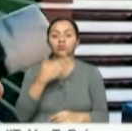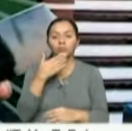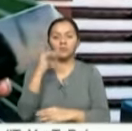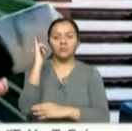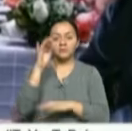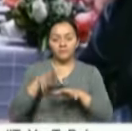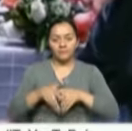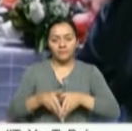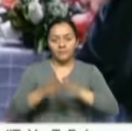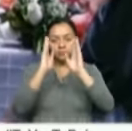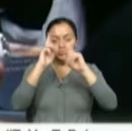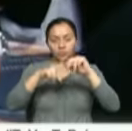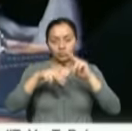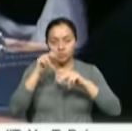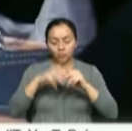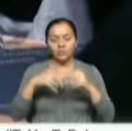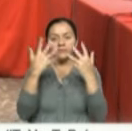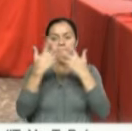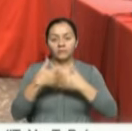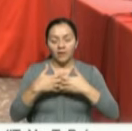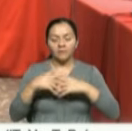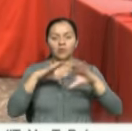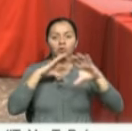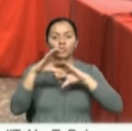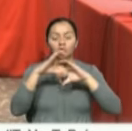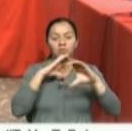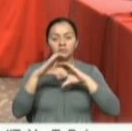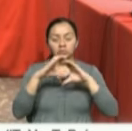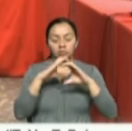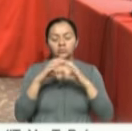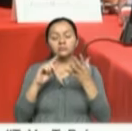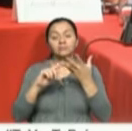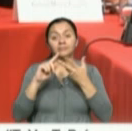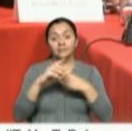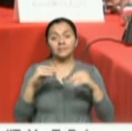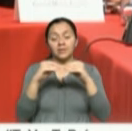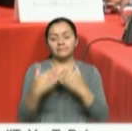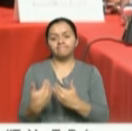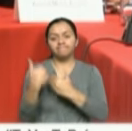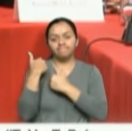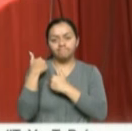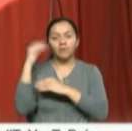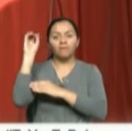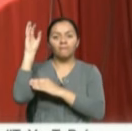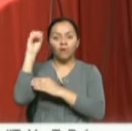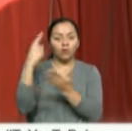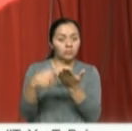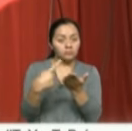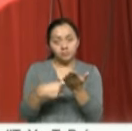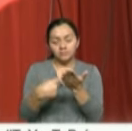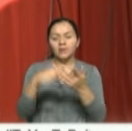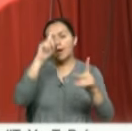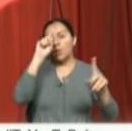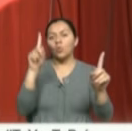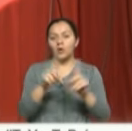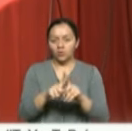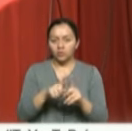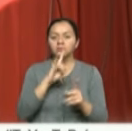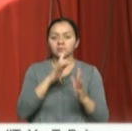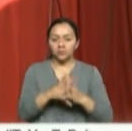minería, turismo y manufactura. Este hecho se concretó durante el Foro de Inversiones de Ecuador-República de